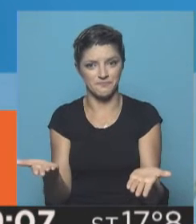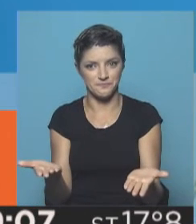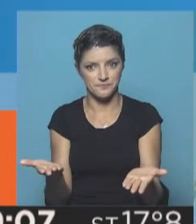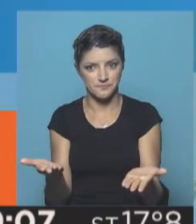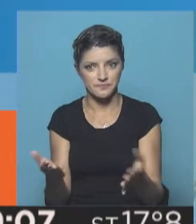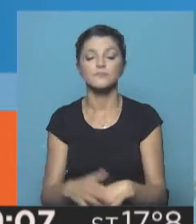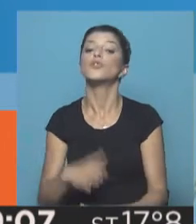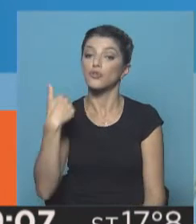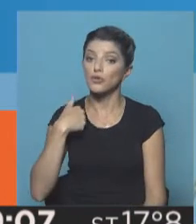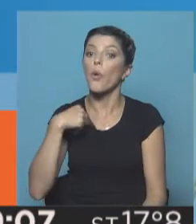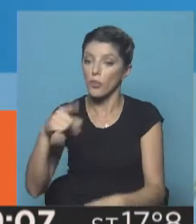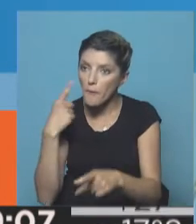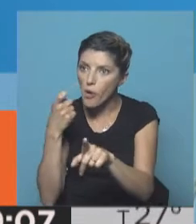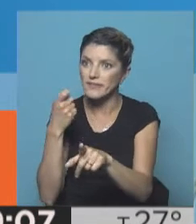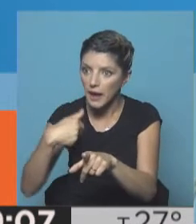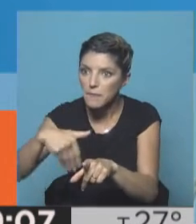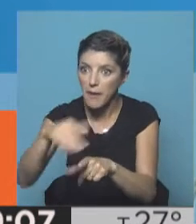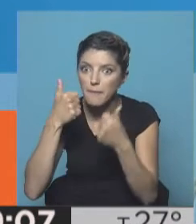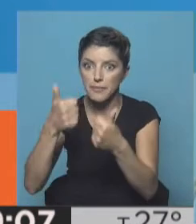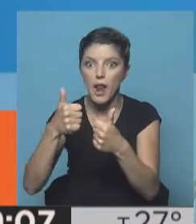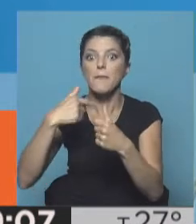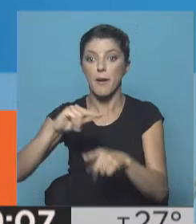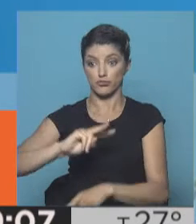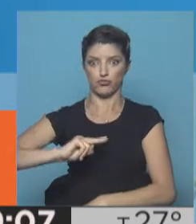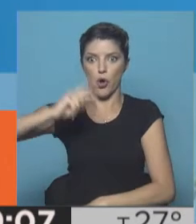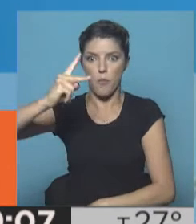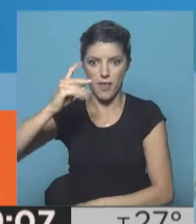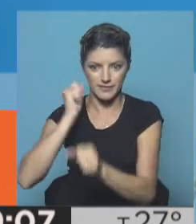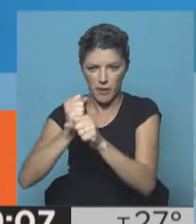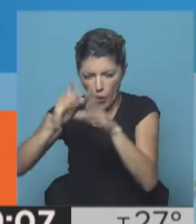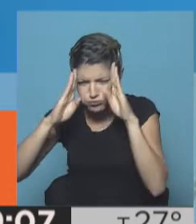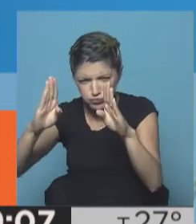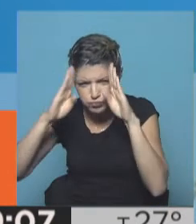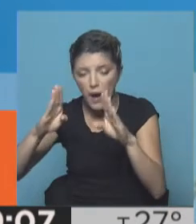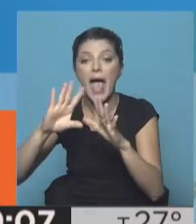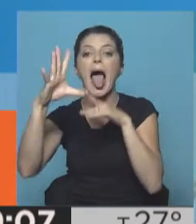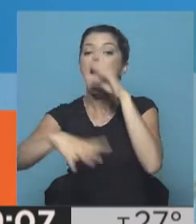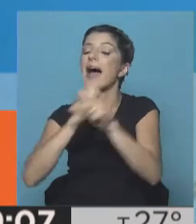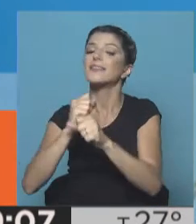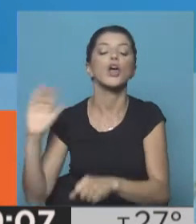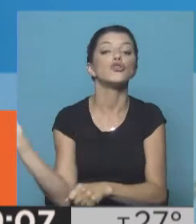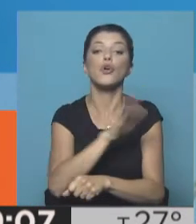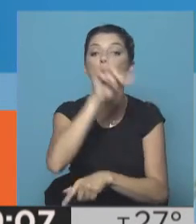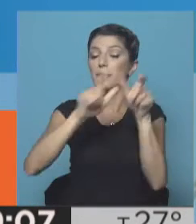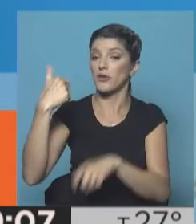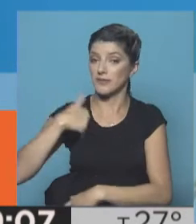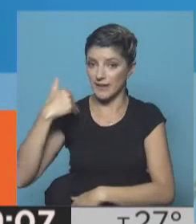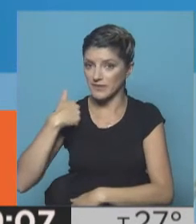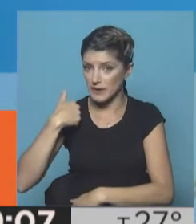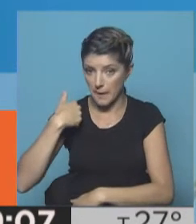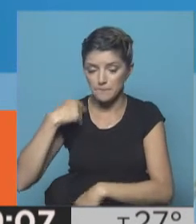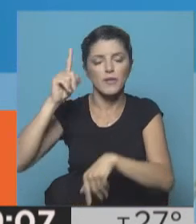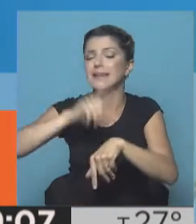es redoblar el esfuerzo hasta que todos los argentinos, nos lleve el tiempo que nos lleve,